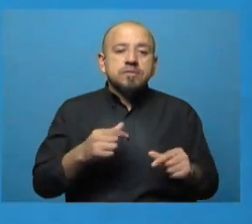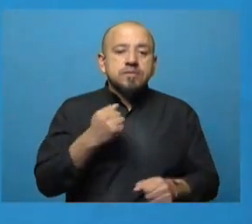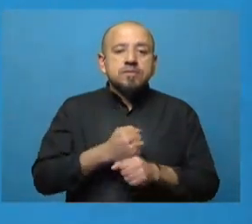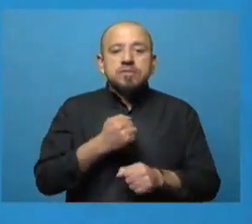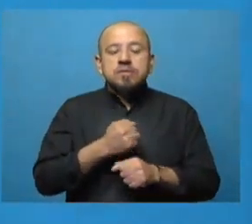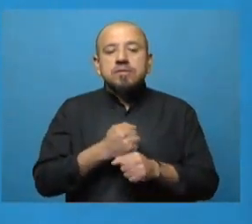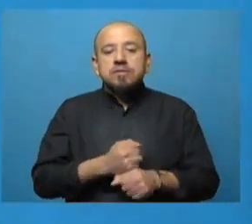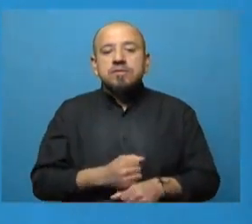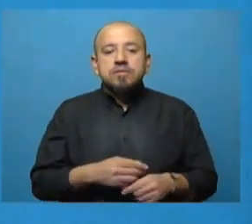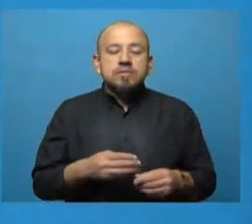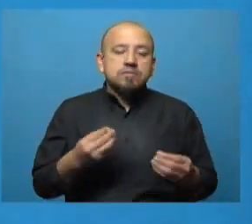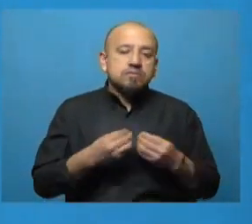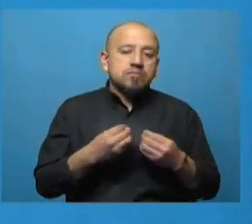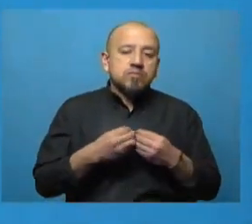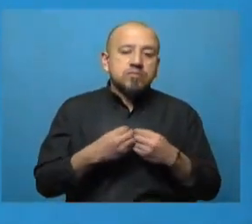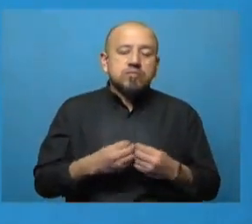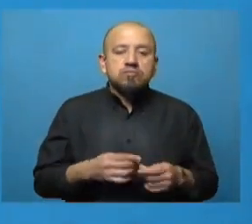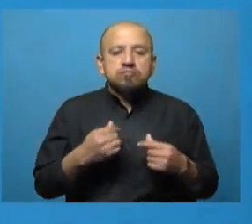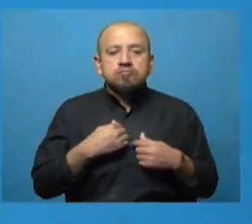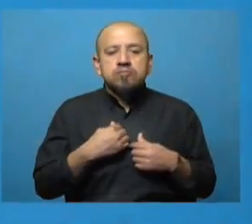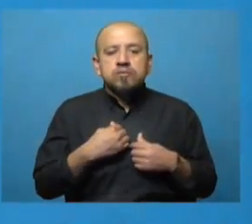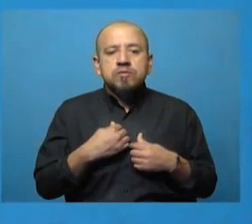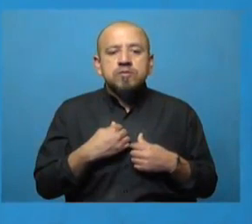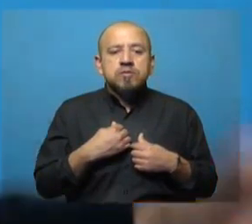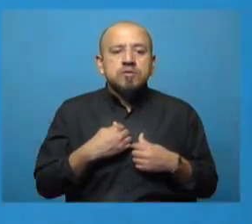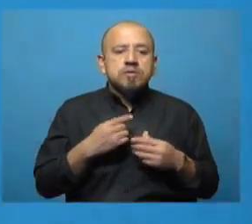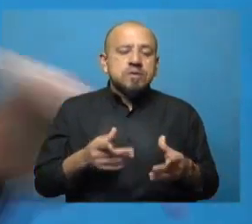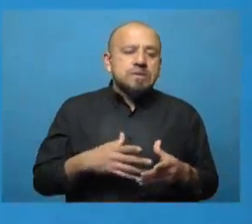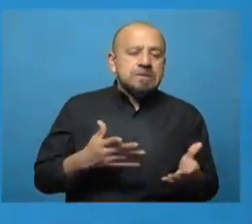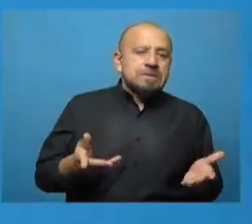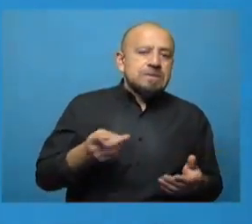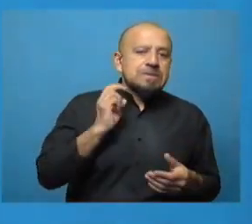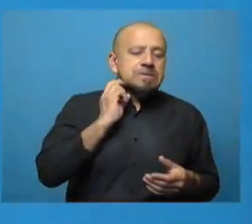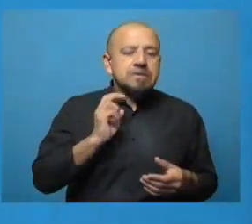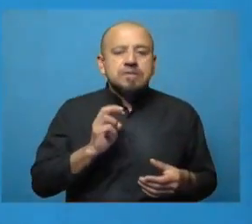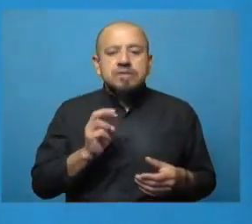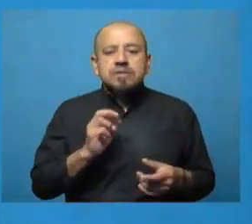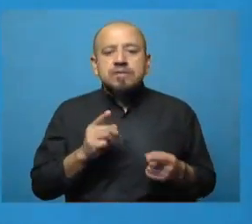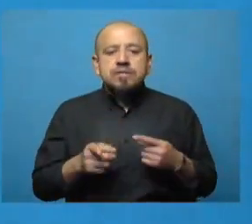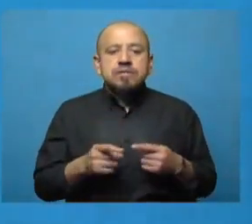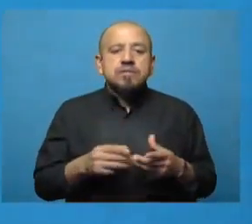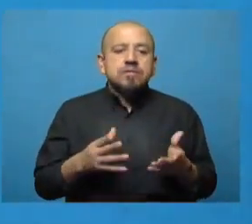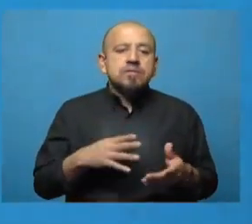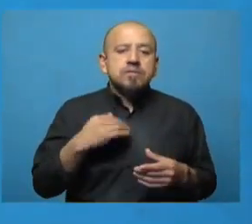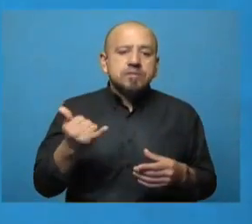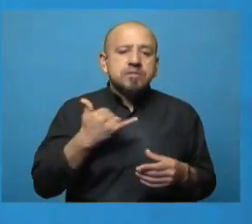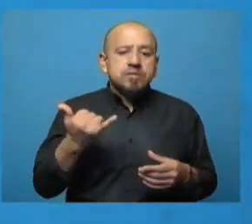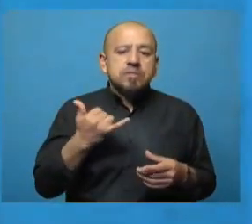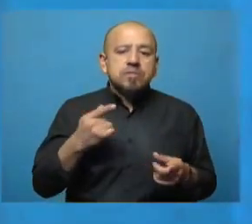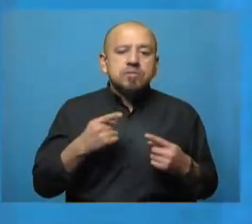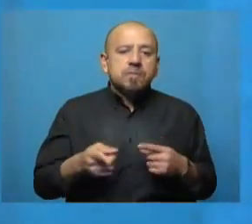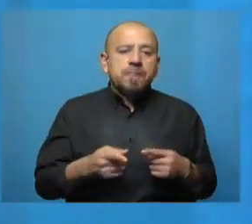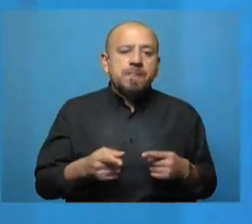trabajo increíble el yo me dio un estrés de total absoluto hacía tiempo que no tocaba